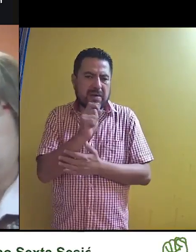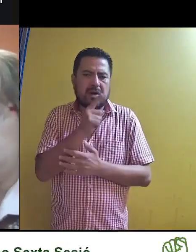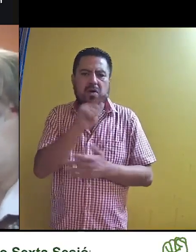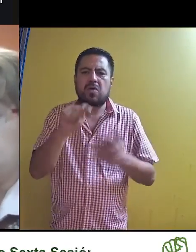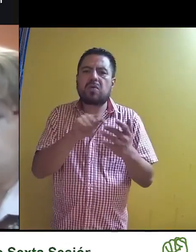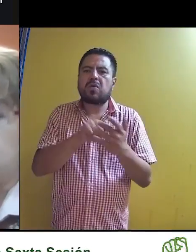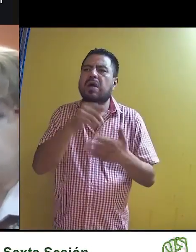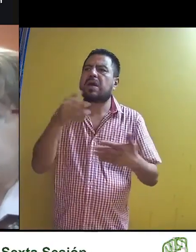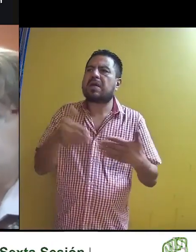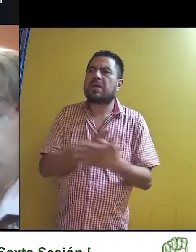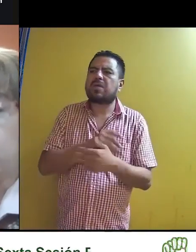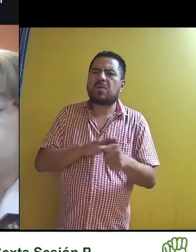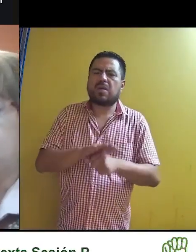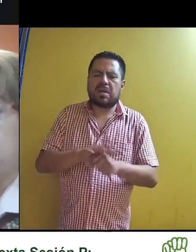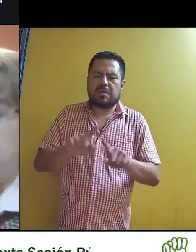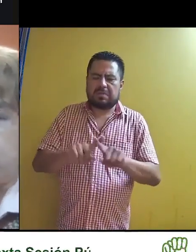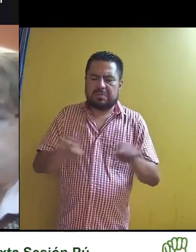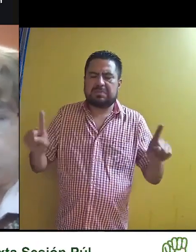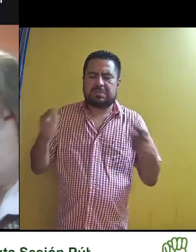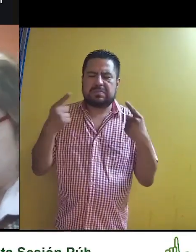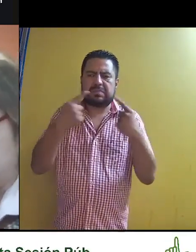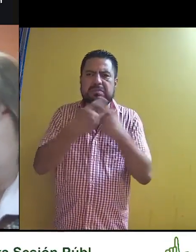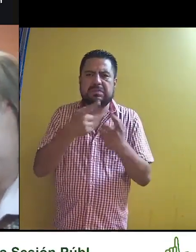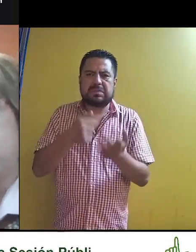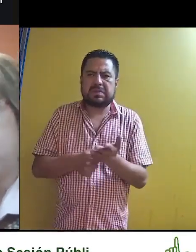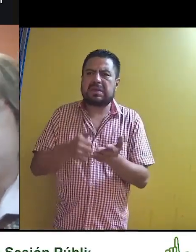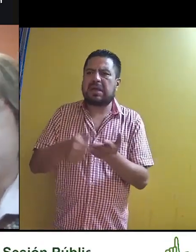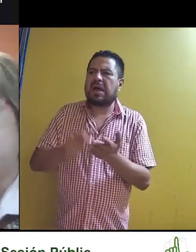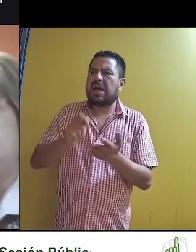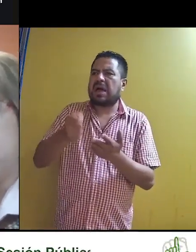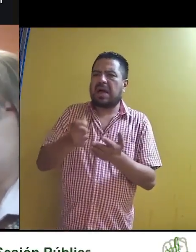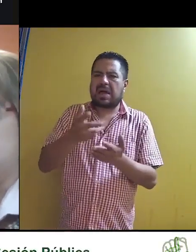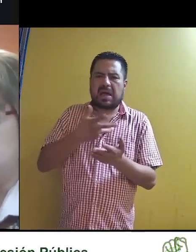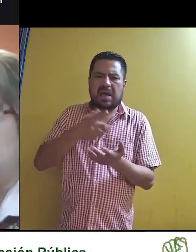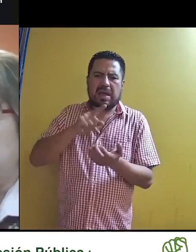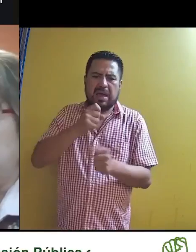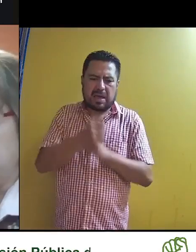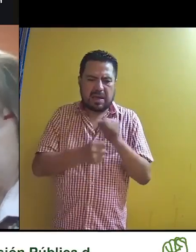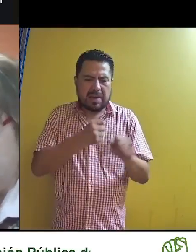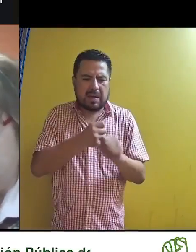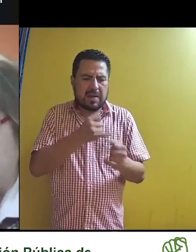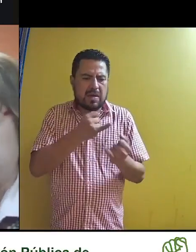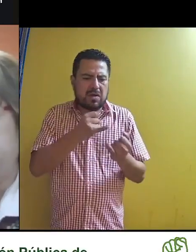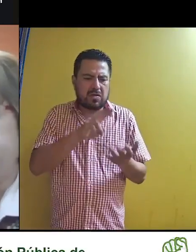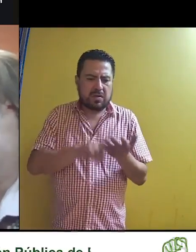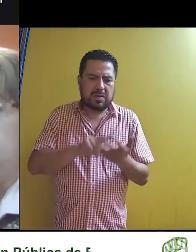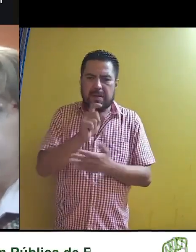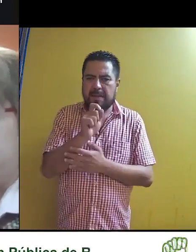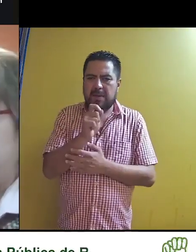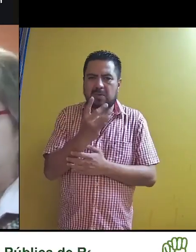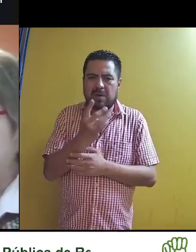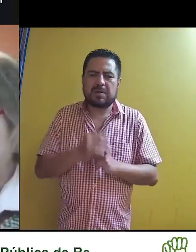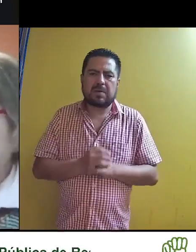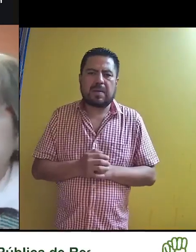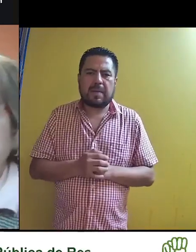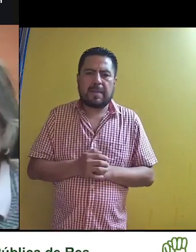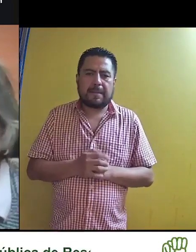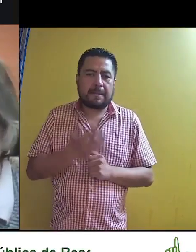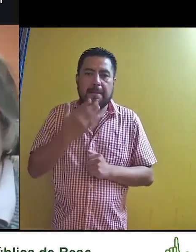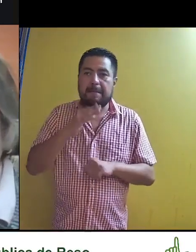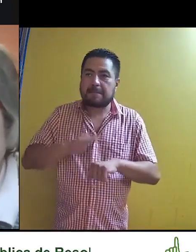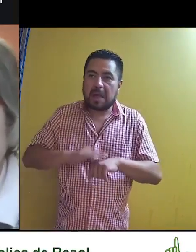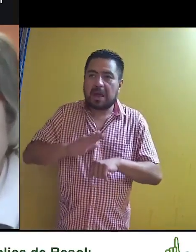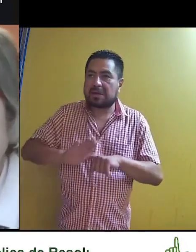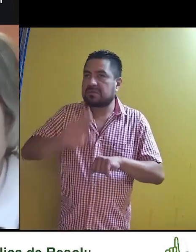de nacimiento diverso al registro que se pretendió en el 2024. Si no hubiese